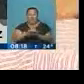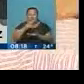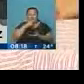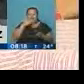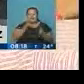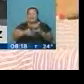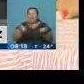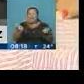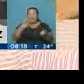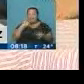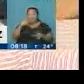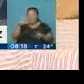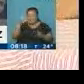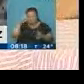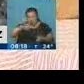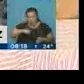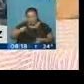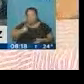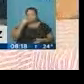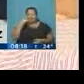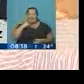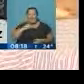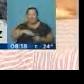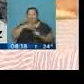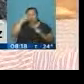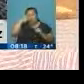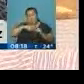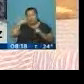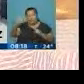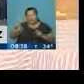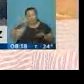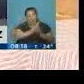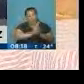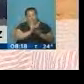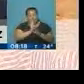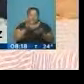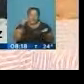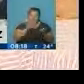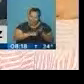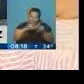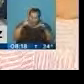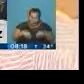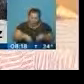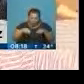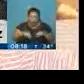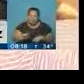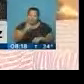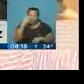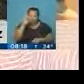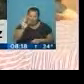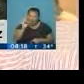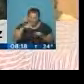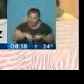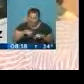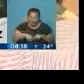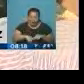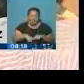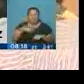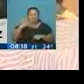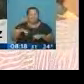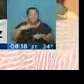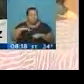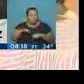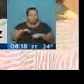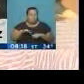forma inmediata, como dice la Corte, el primer día hábil del mes siguiente al fallo, vuelvo a repetir que el día de hoy, el 1 de diciembre,